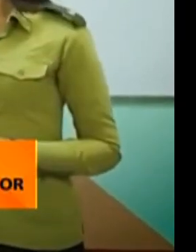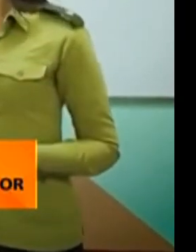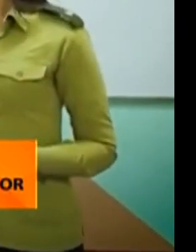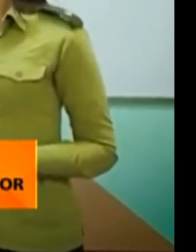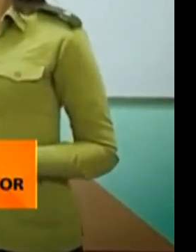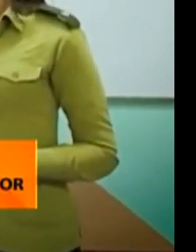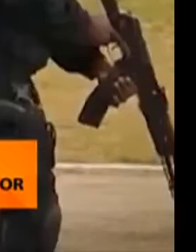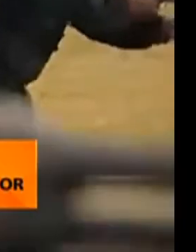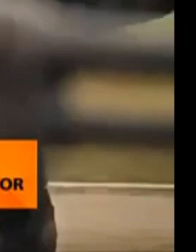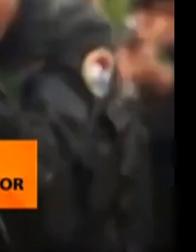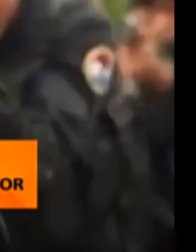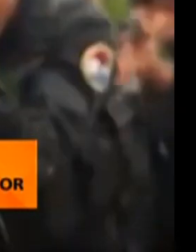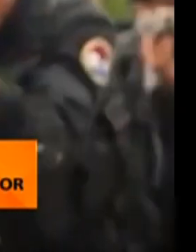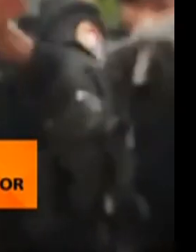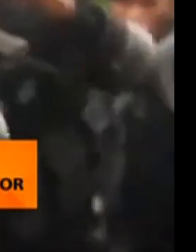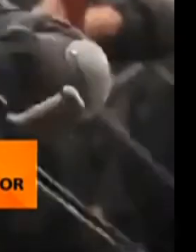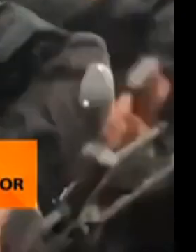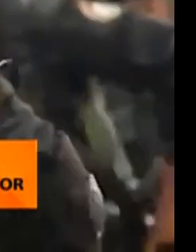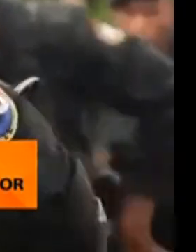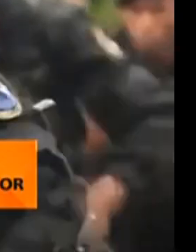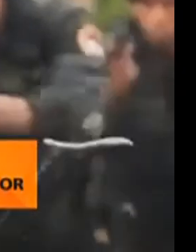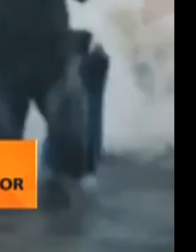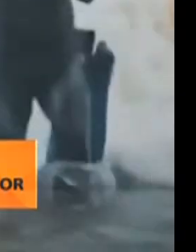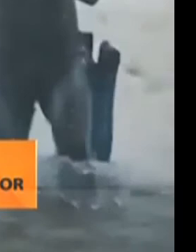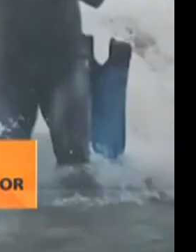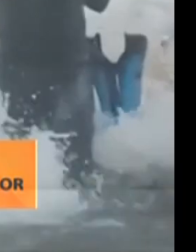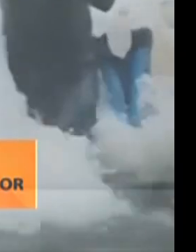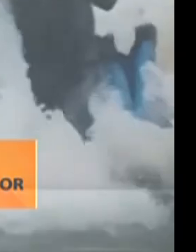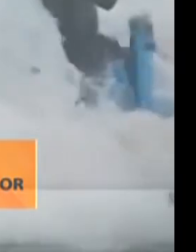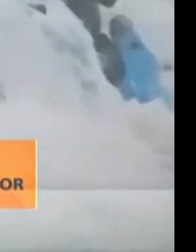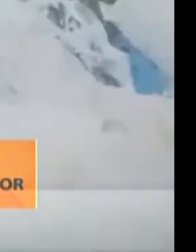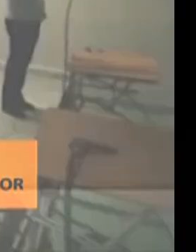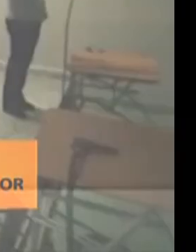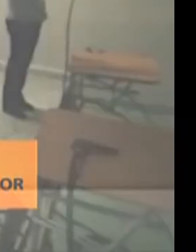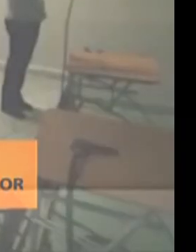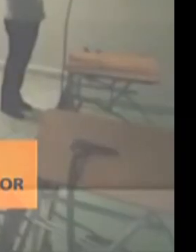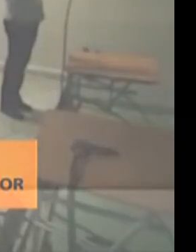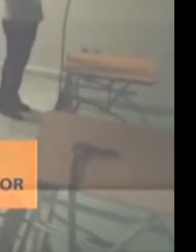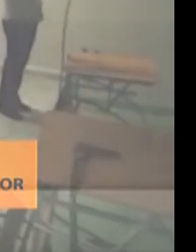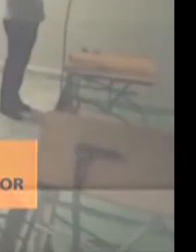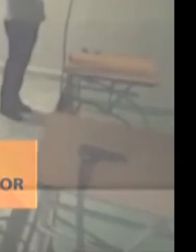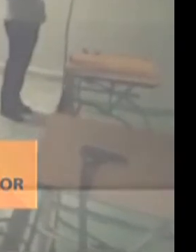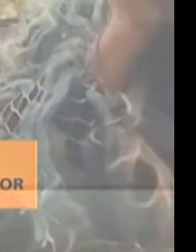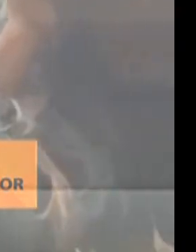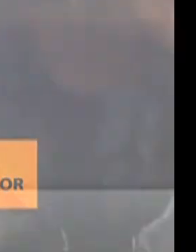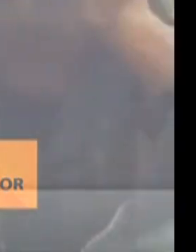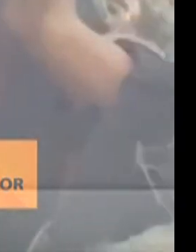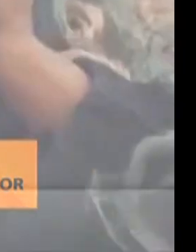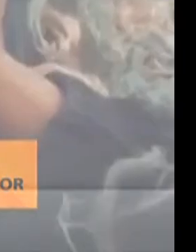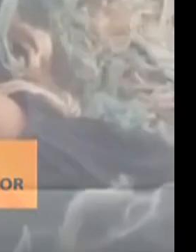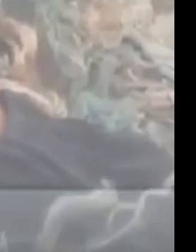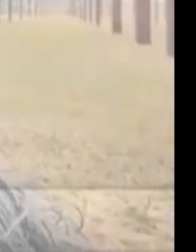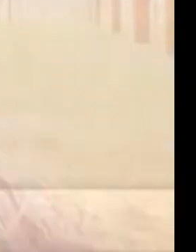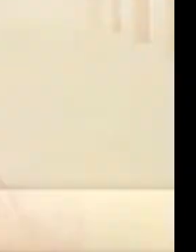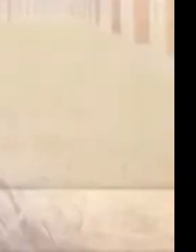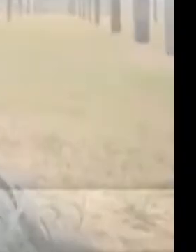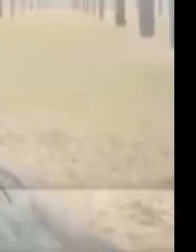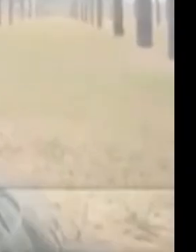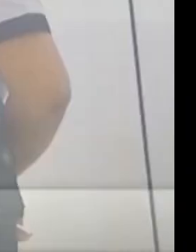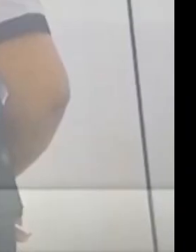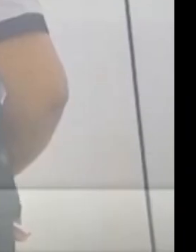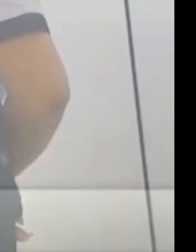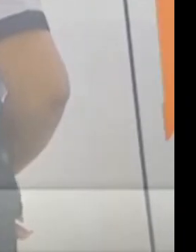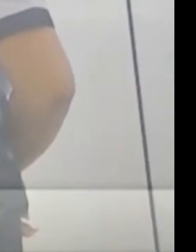siempre va camino de la vida que soñar adentro es mi vida de campaña va el amor